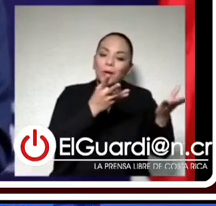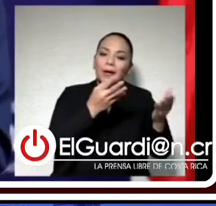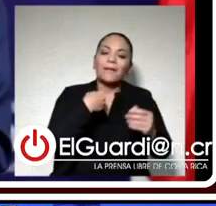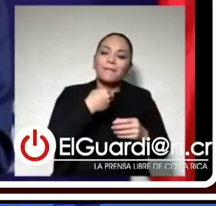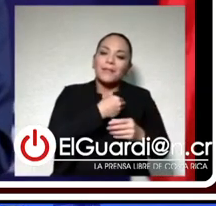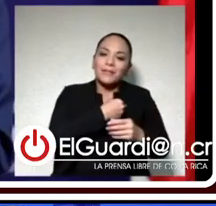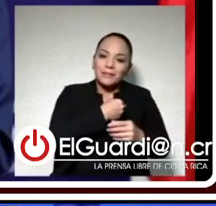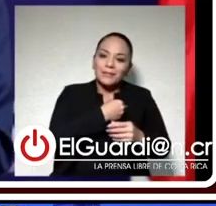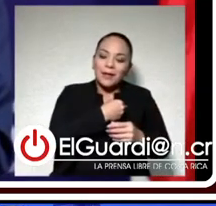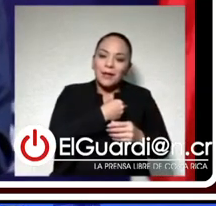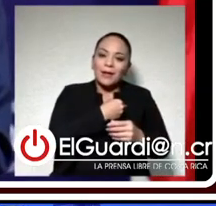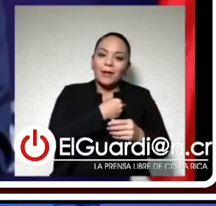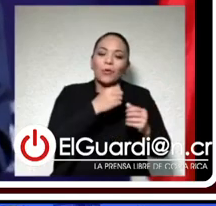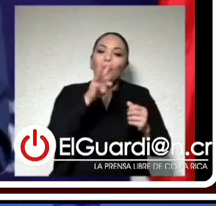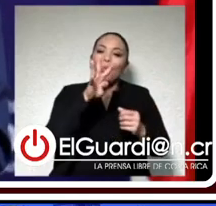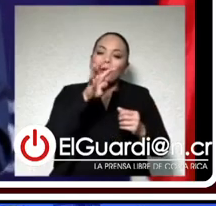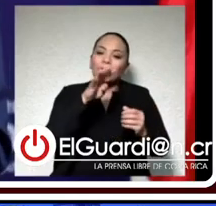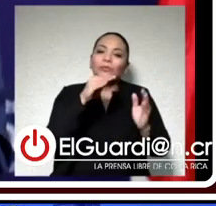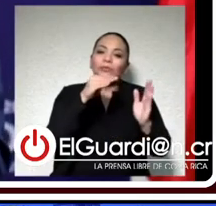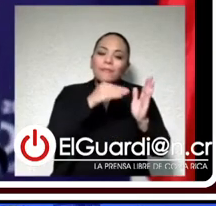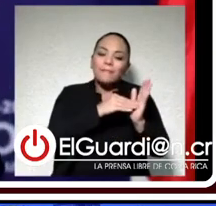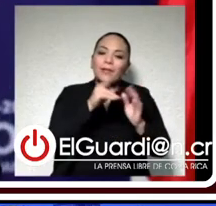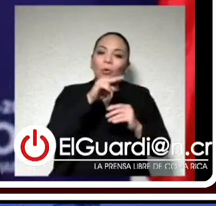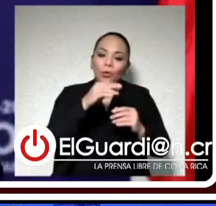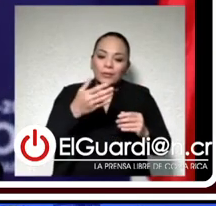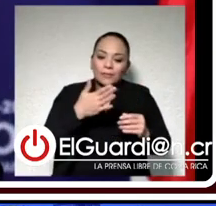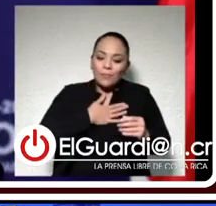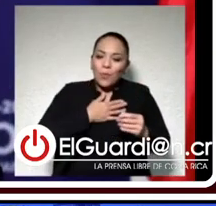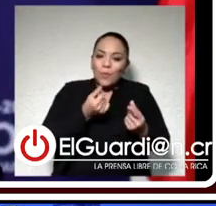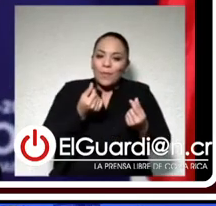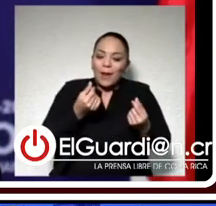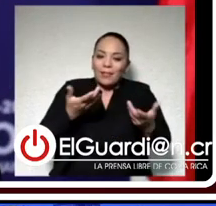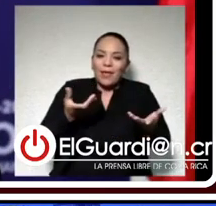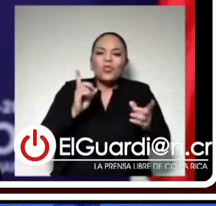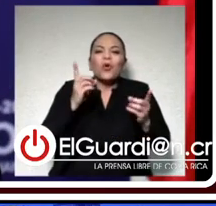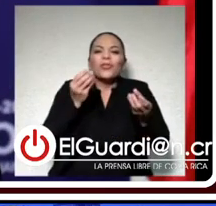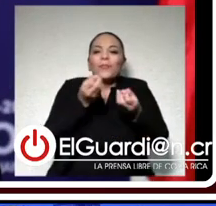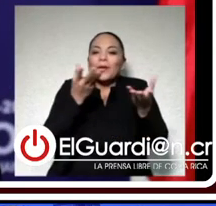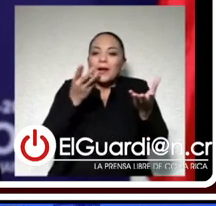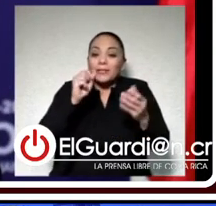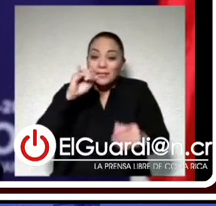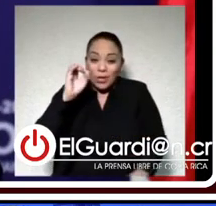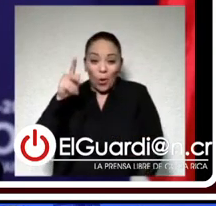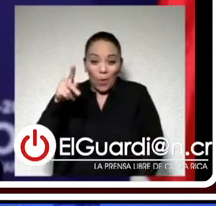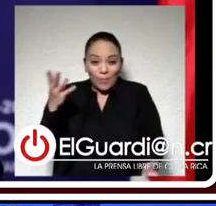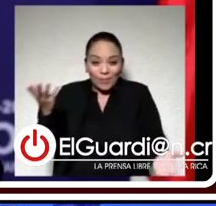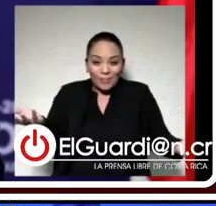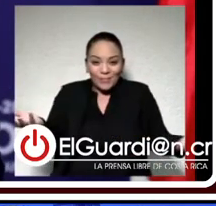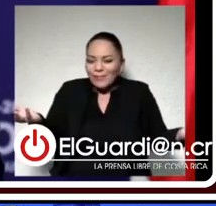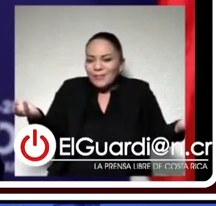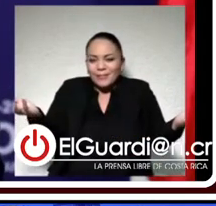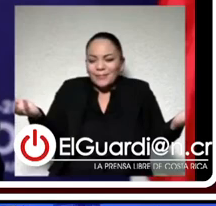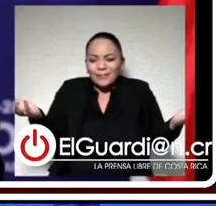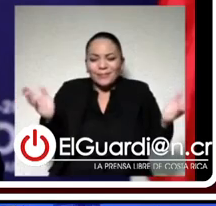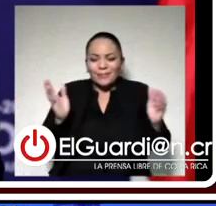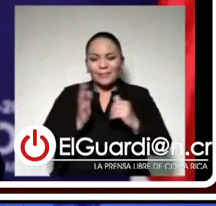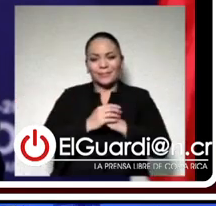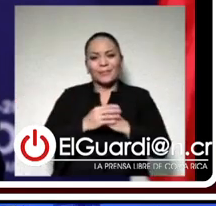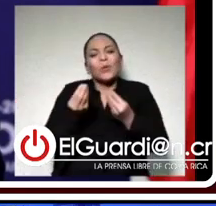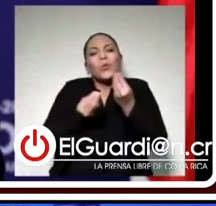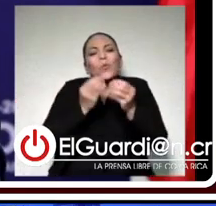con 400 mil colones de bolsa de ella? ¿Dónde lo va a publicar? ¿En SICOP? Ahí está. ¿Cómo va a